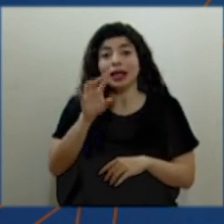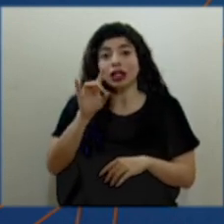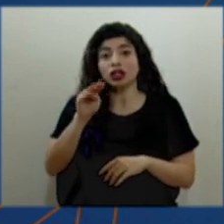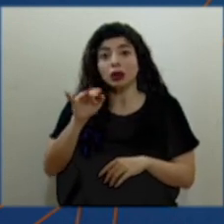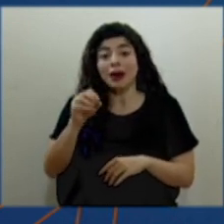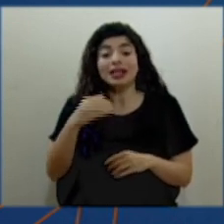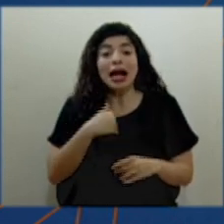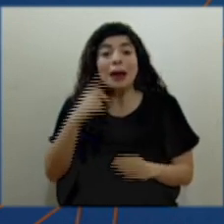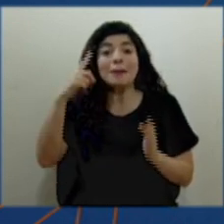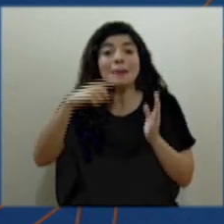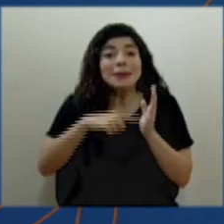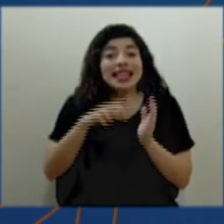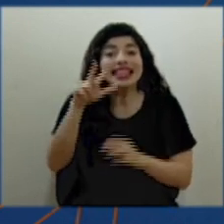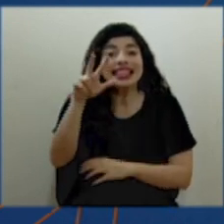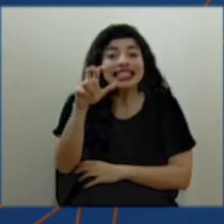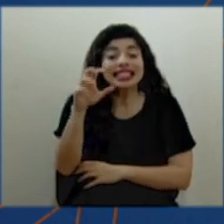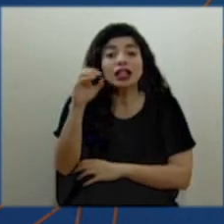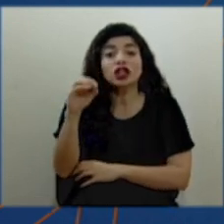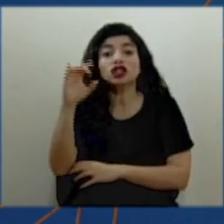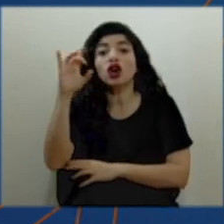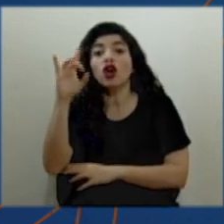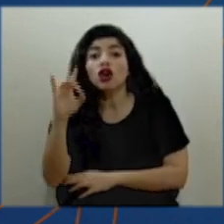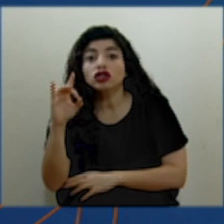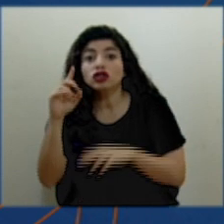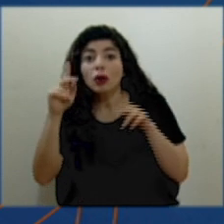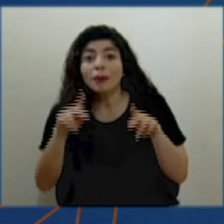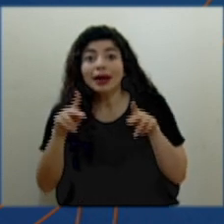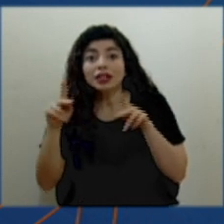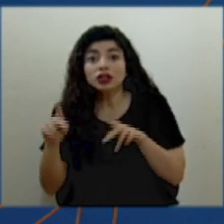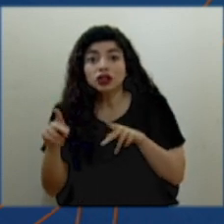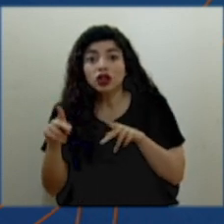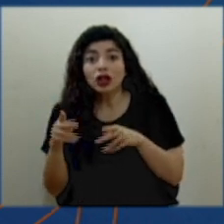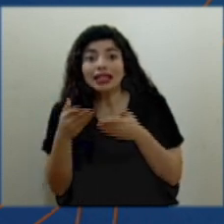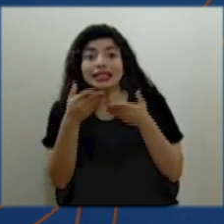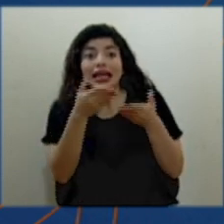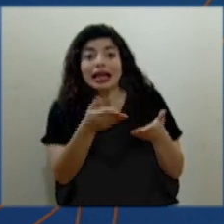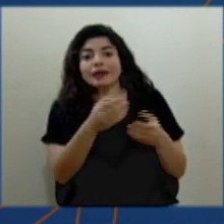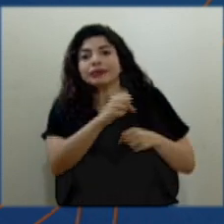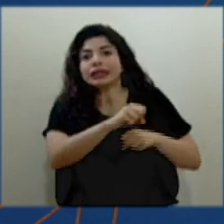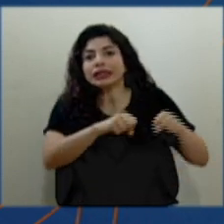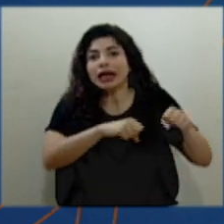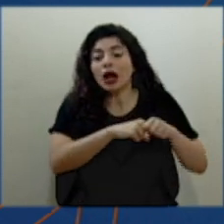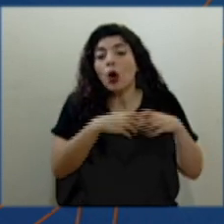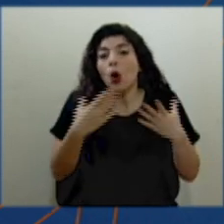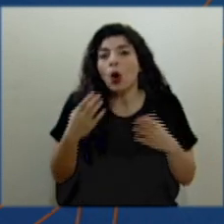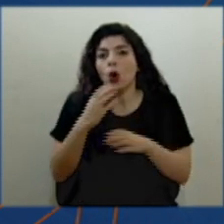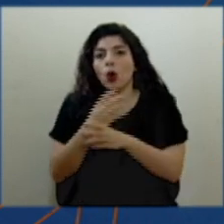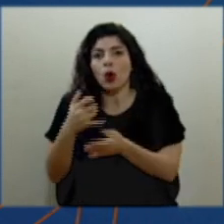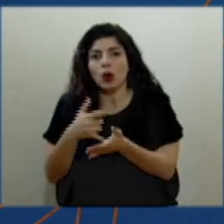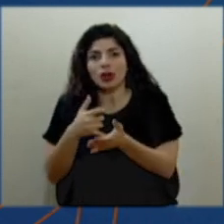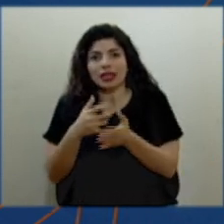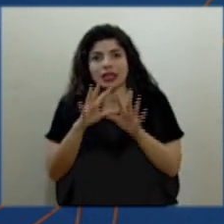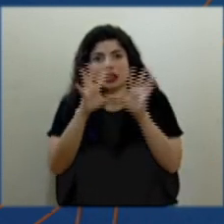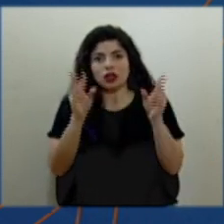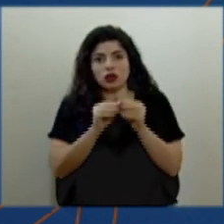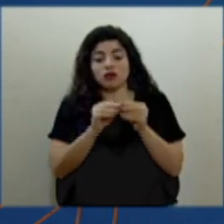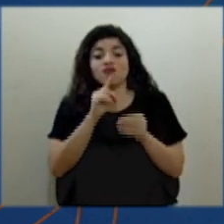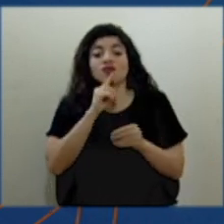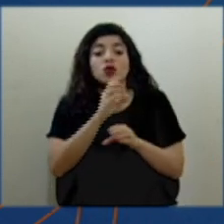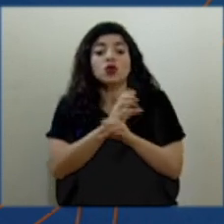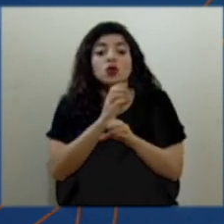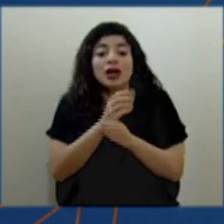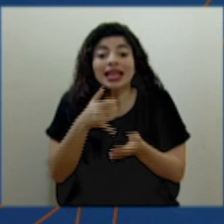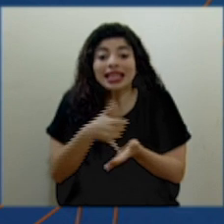tenemos 1.308 pacientes que ocupan una cama, ya sea de salón o de cuidados intensivos. De hecho, de